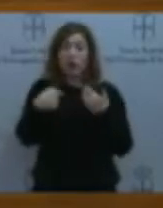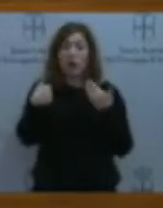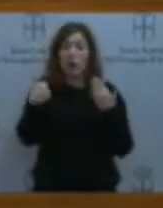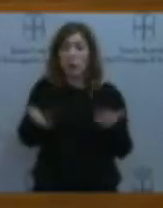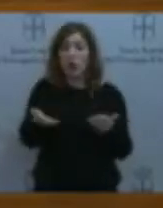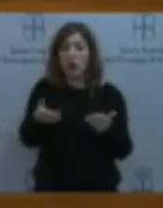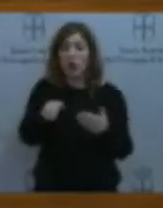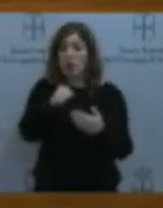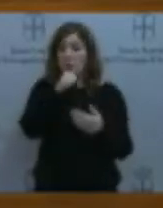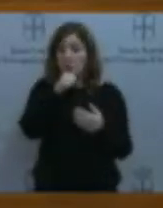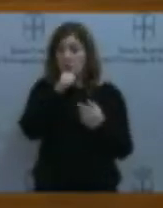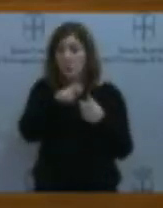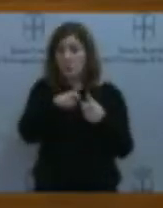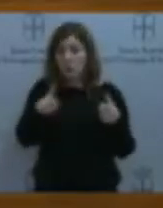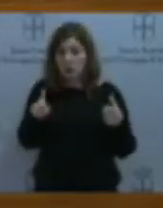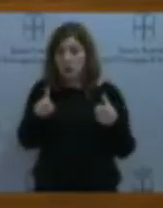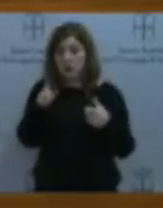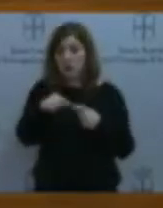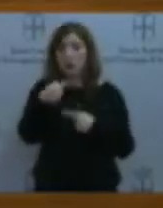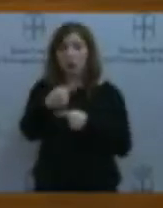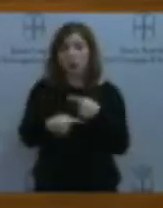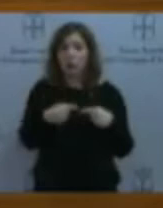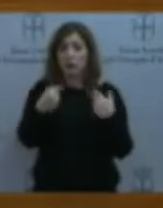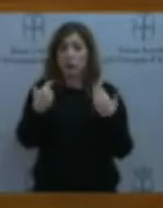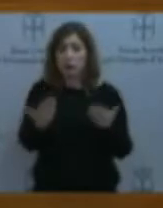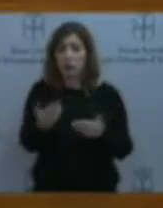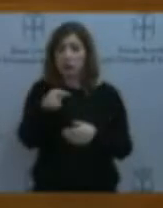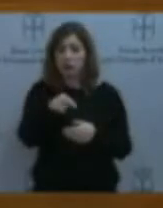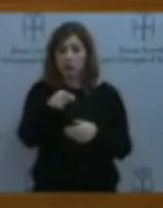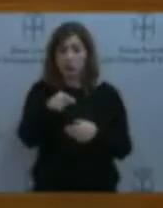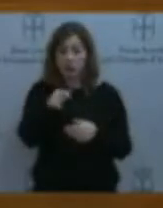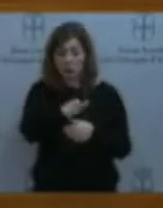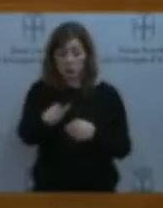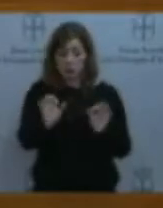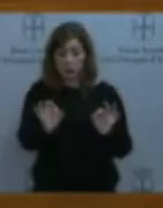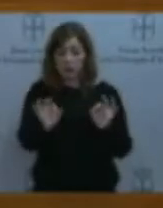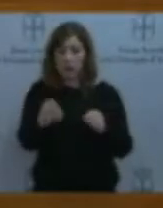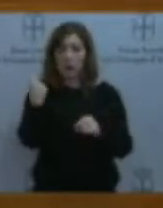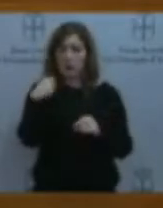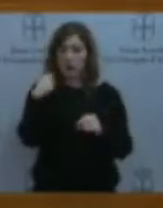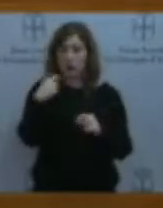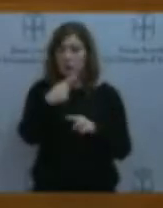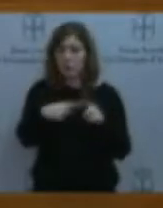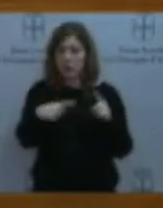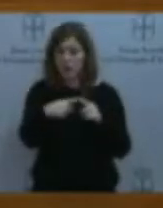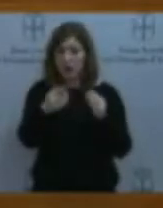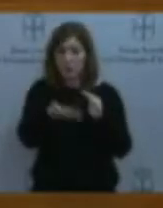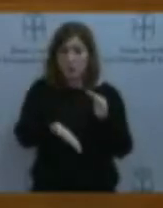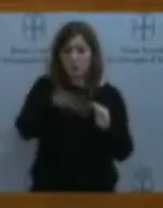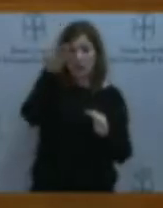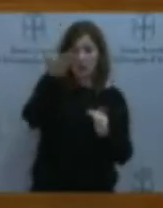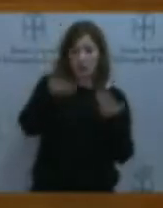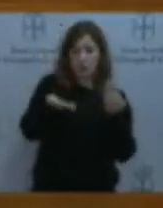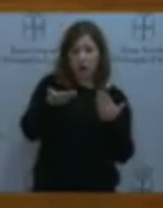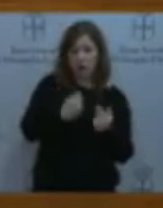nuestro envejecimiento y consecuencia de que estos señores tienen una pensión media más alta que la española